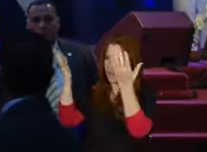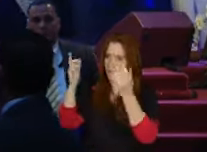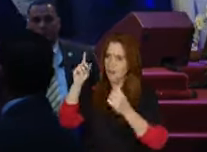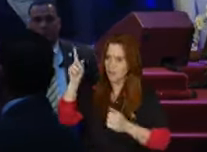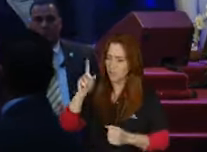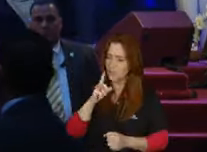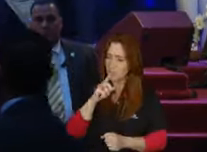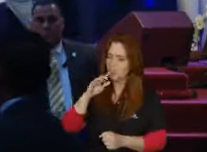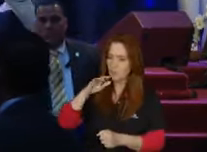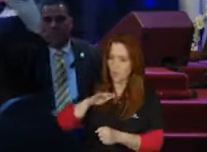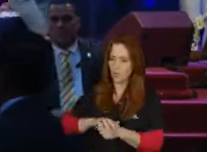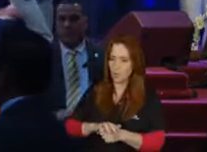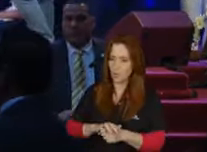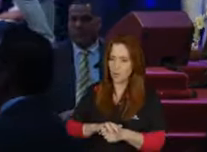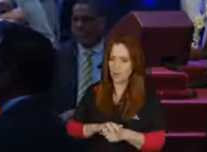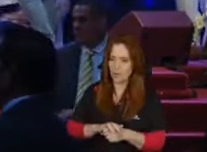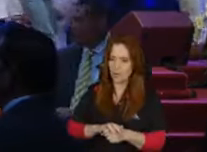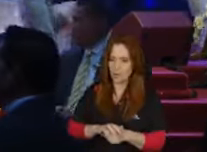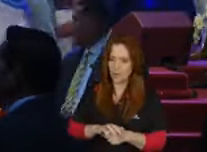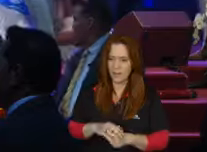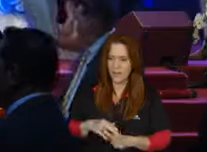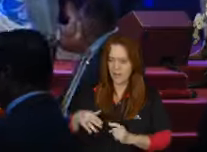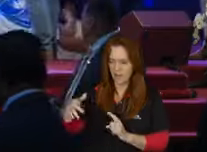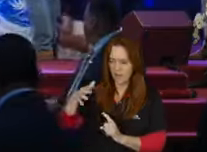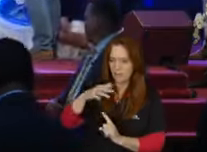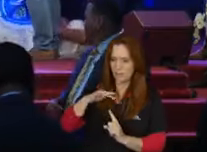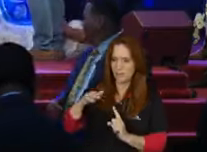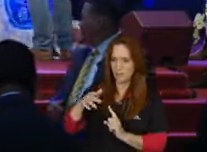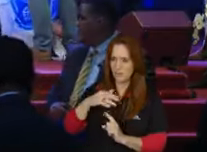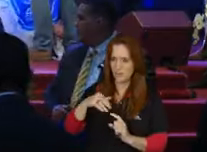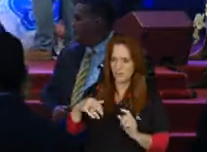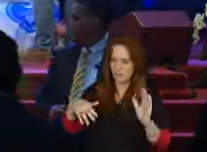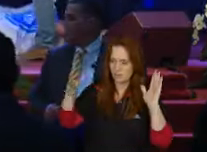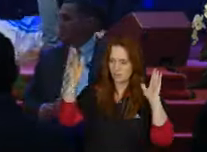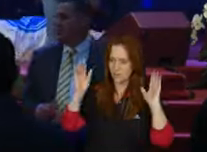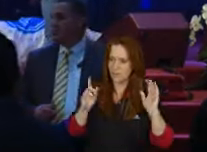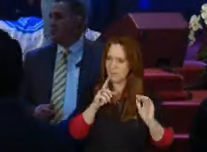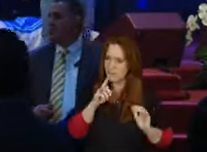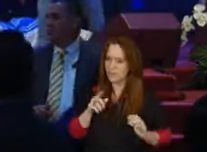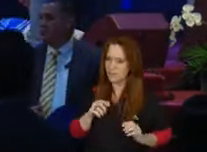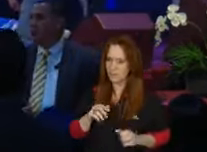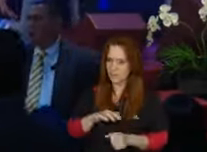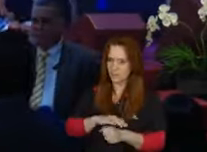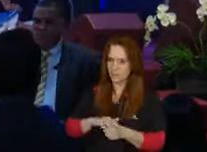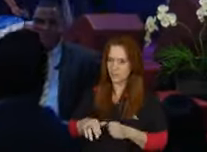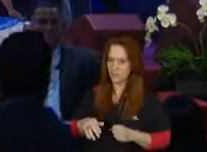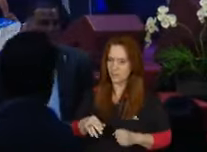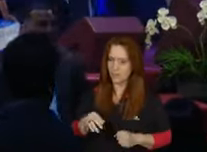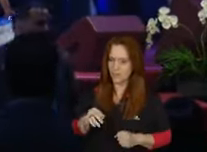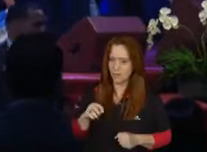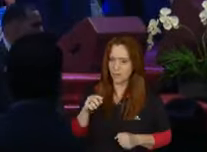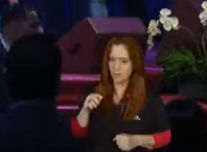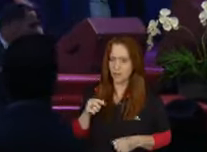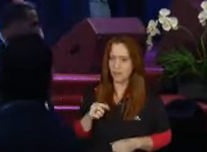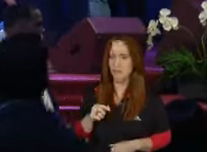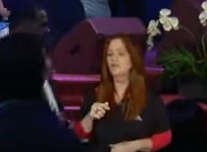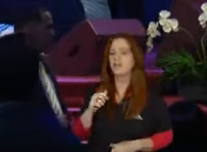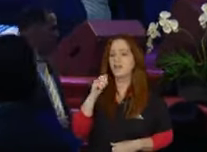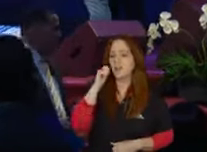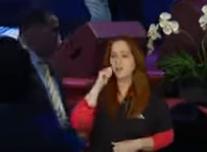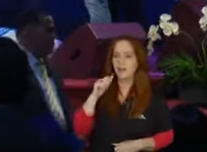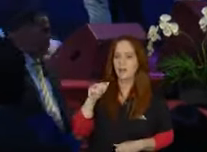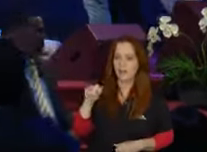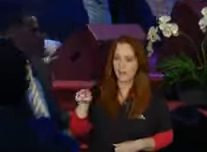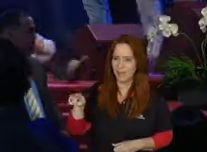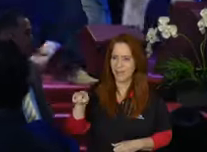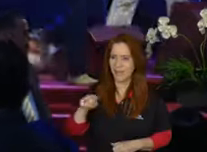Dios sobre ella. Gracias, Padre. Quiero decirle que nuestra diaconisa, ven, hija, es que hay que